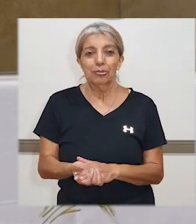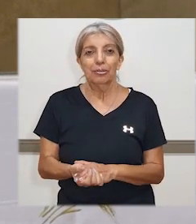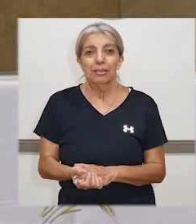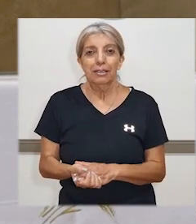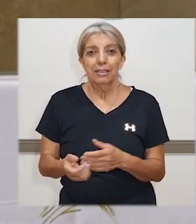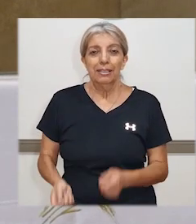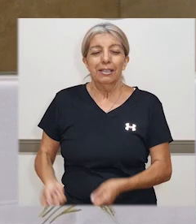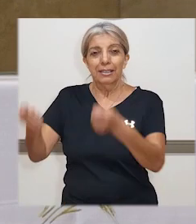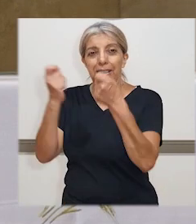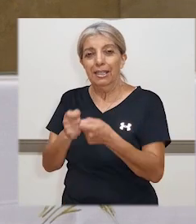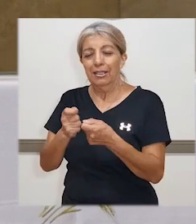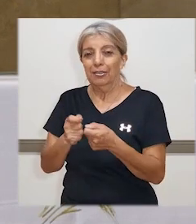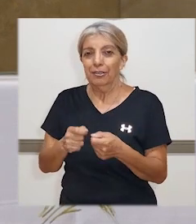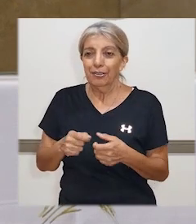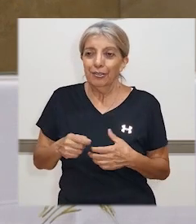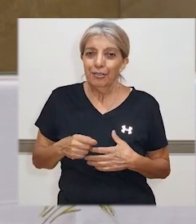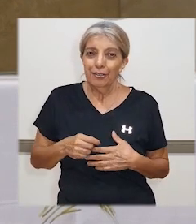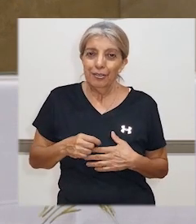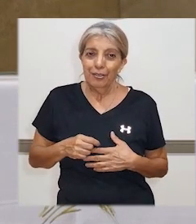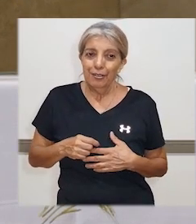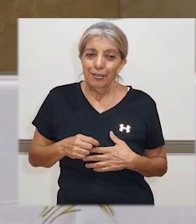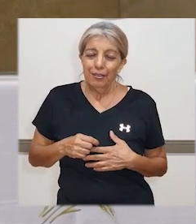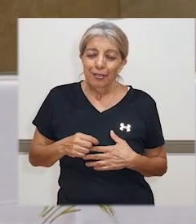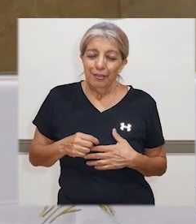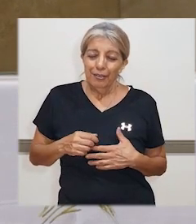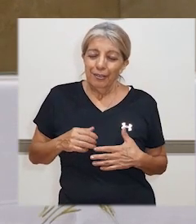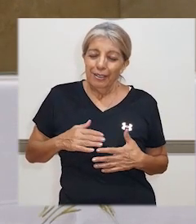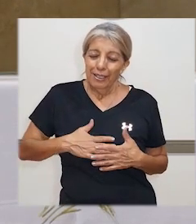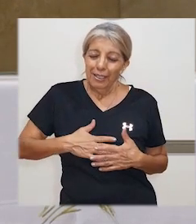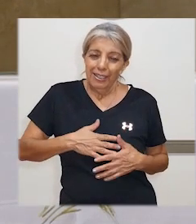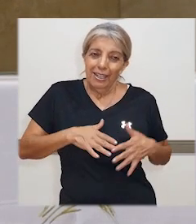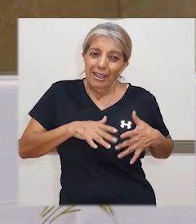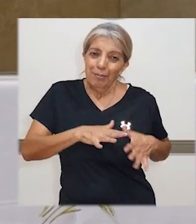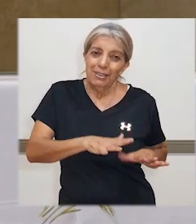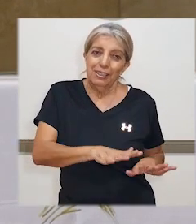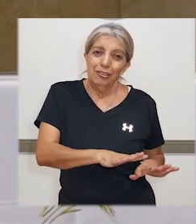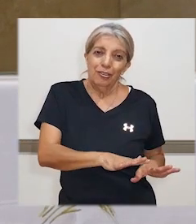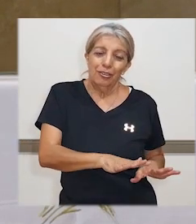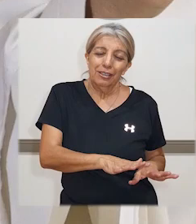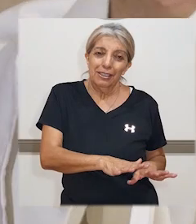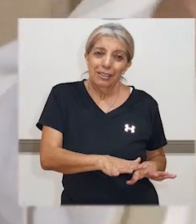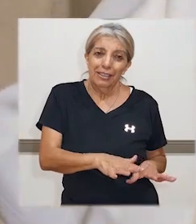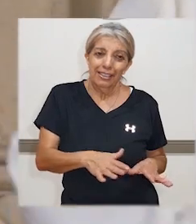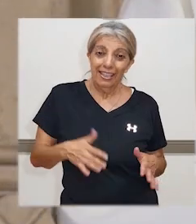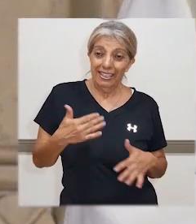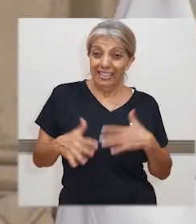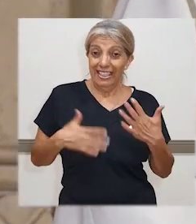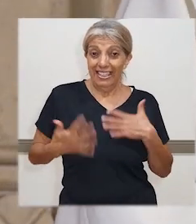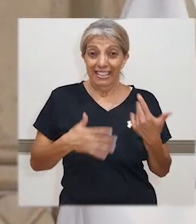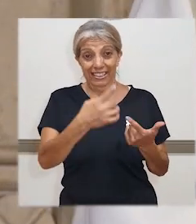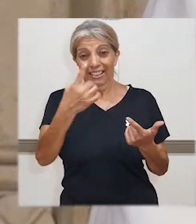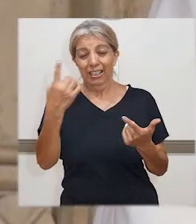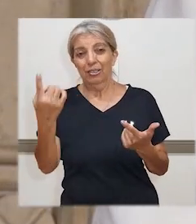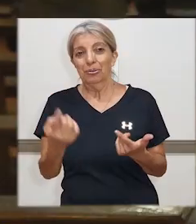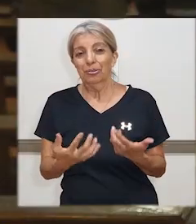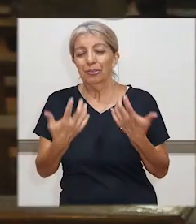gracias, para que la continua eficacia de tu obra redentora sea fuente de inagotable alegría. Por Jesucristo